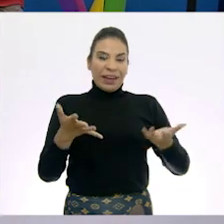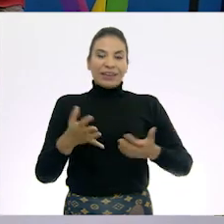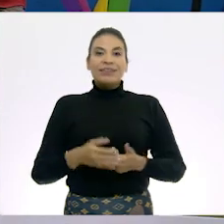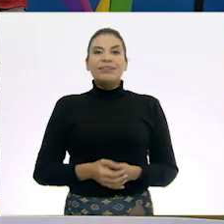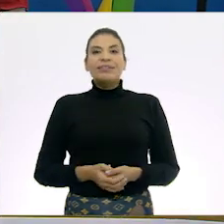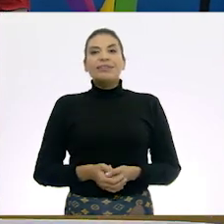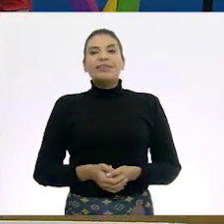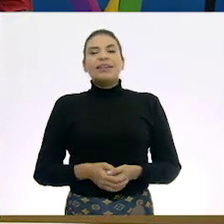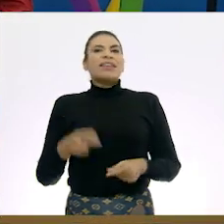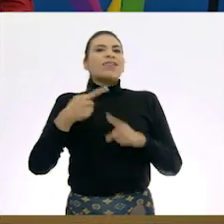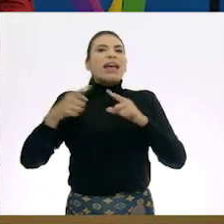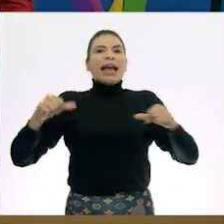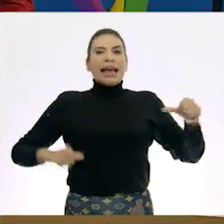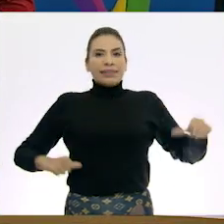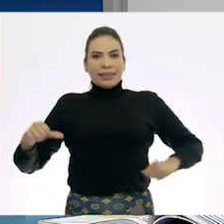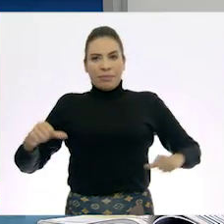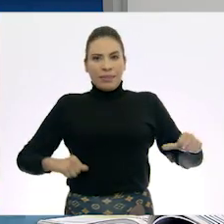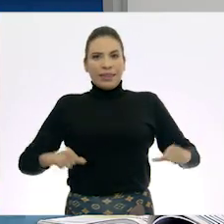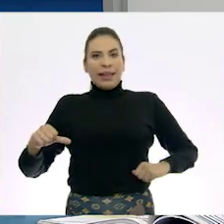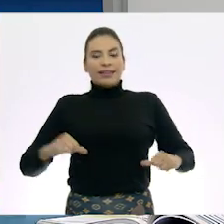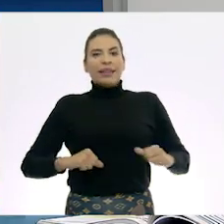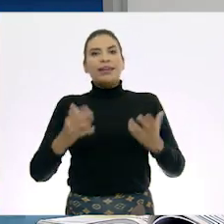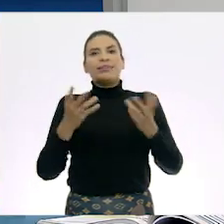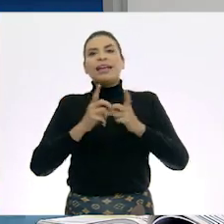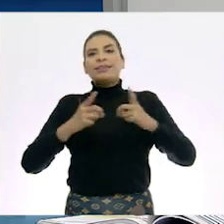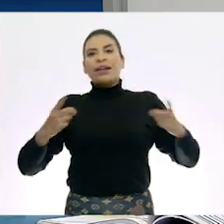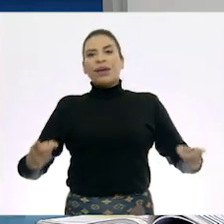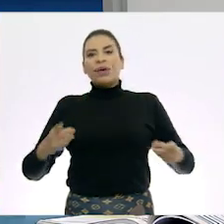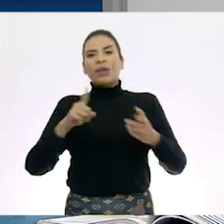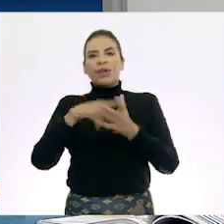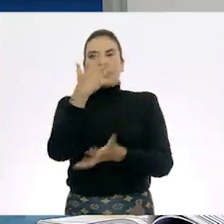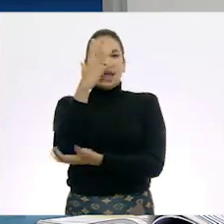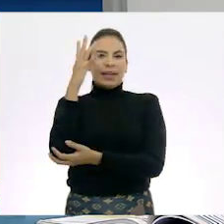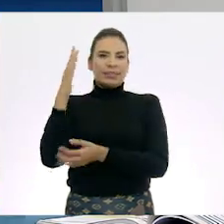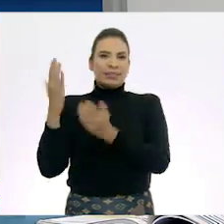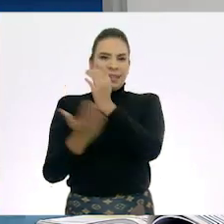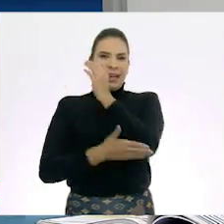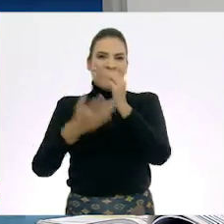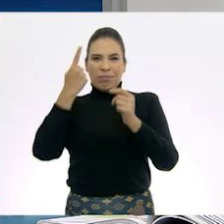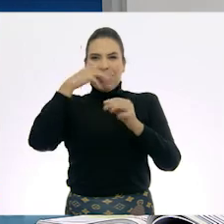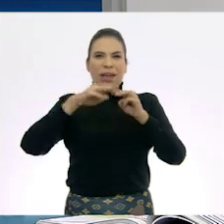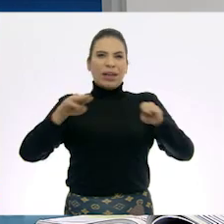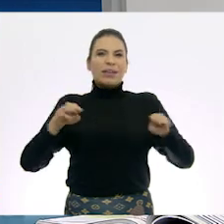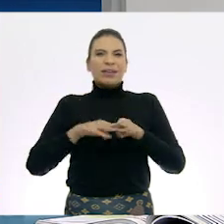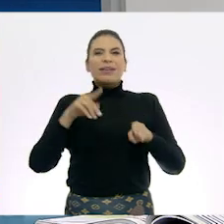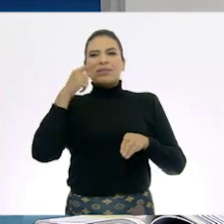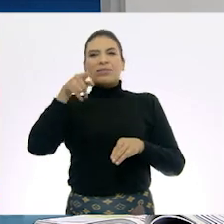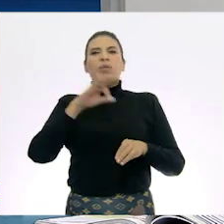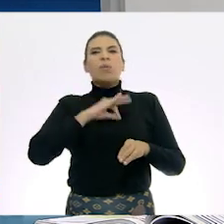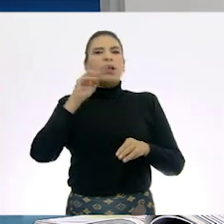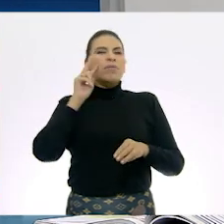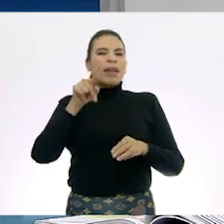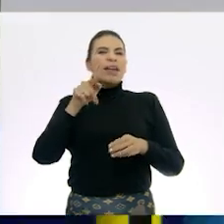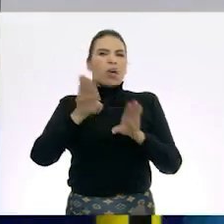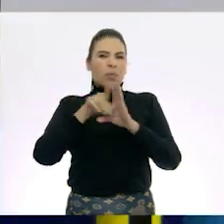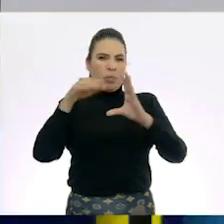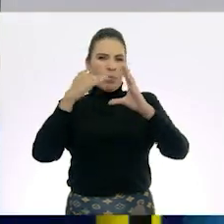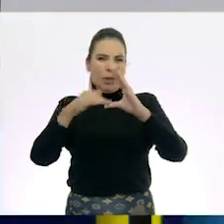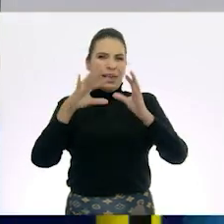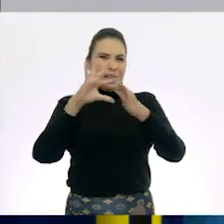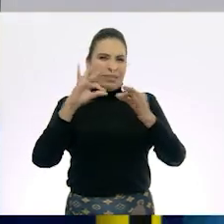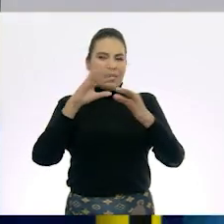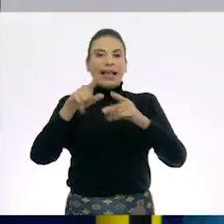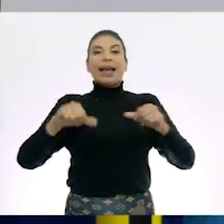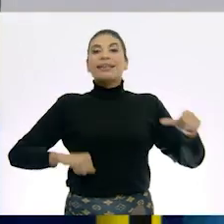de las actividades que se desarrollan en un aserradero. ¿Tú qué pudiste rescatar de este mail, María, con respecto a